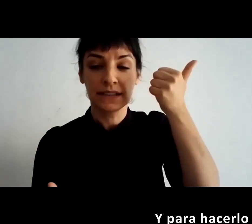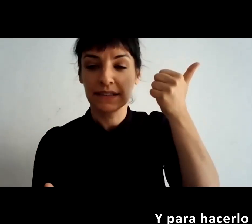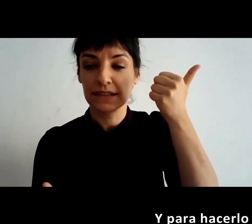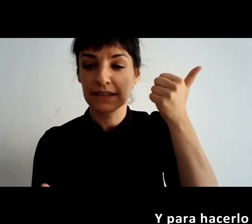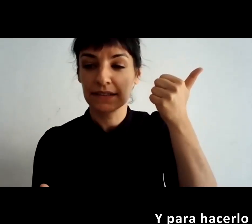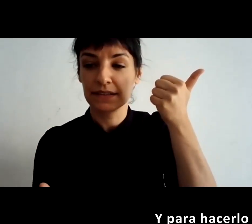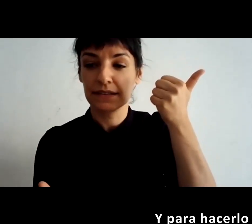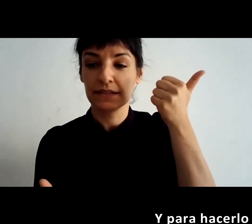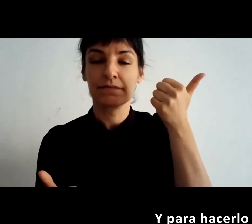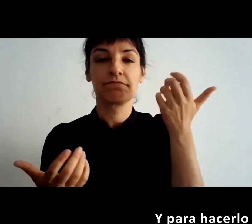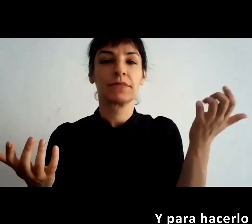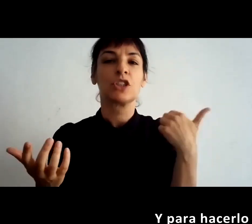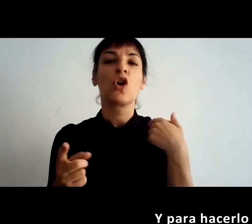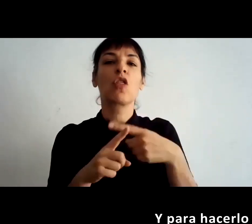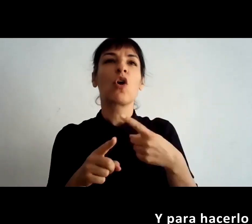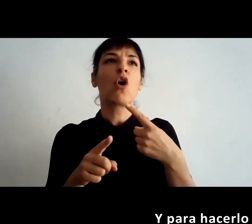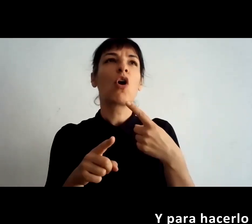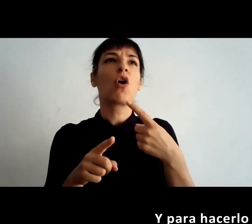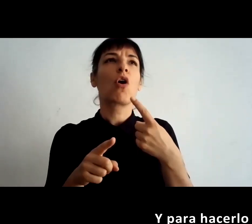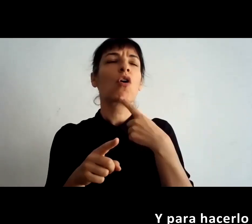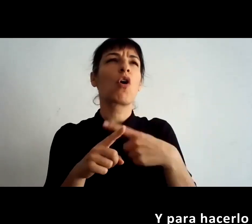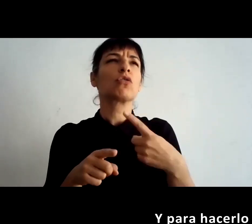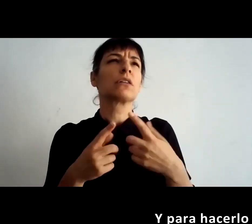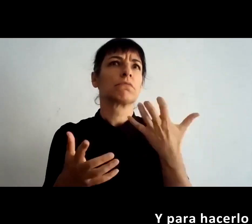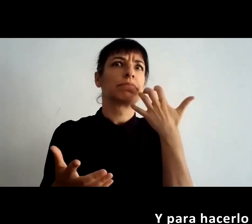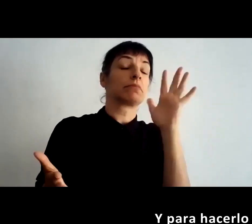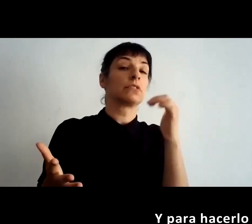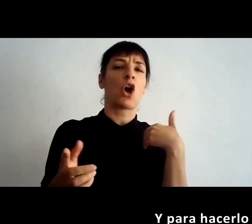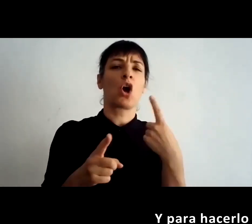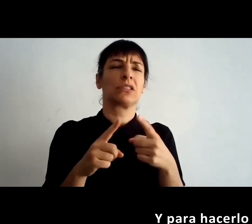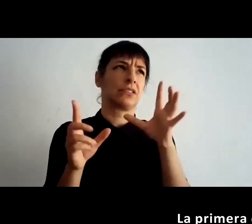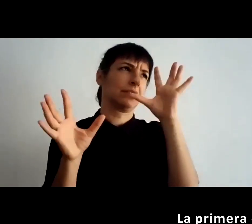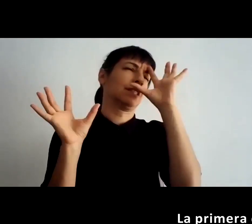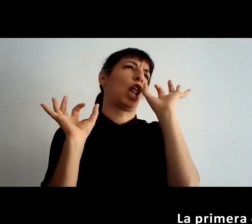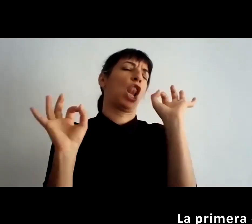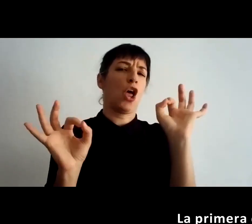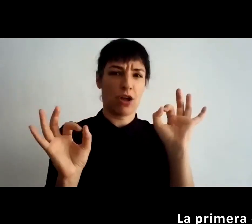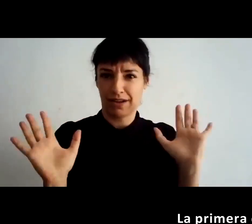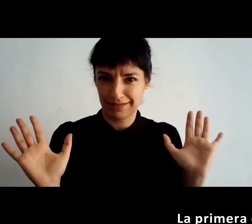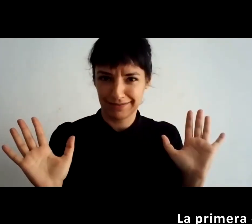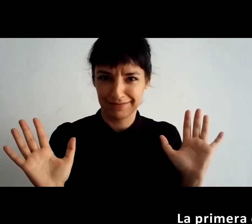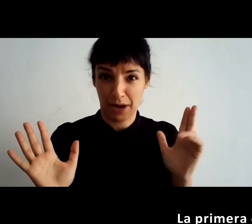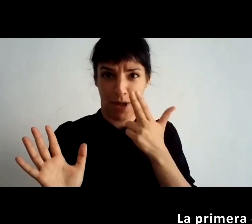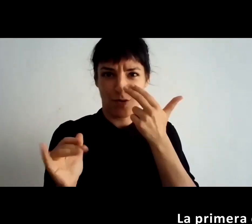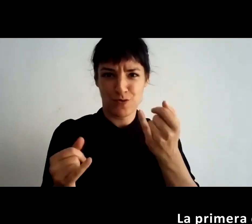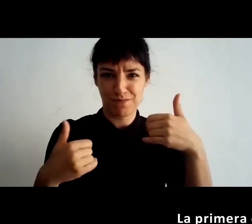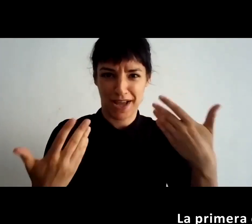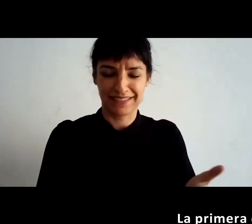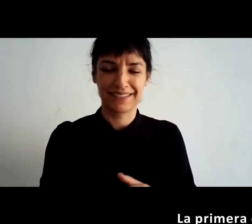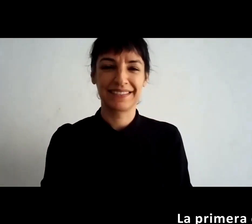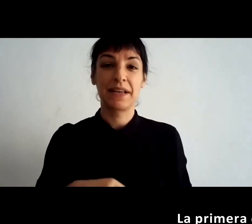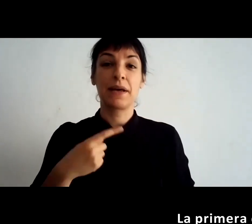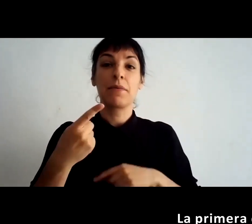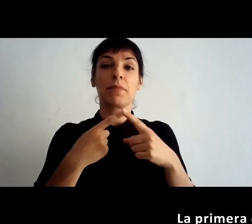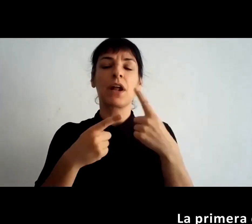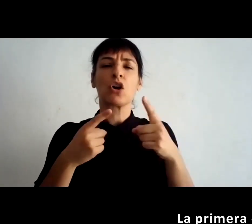a decir obviedades. 3 obviedades. La primera obviedad, que no es